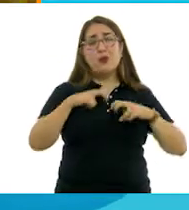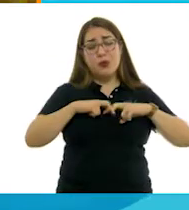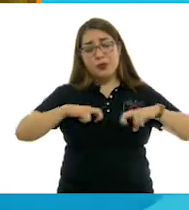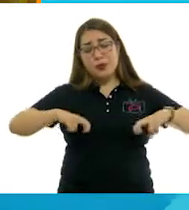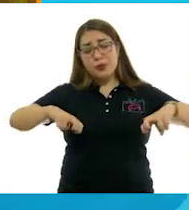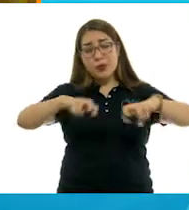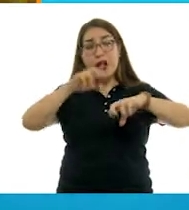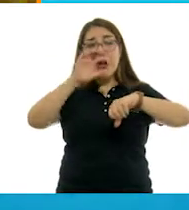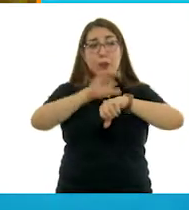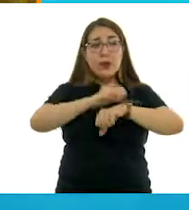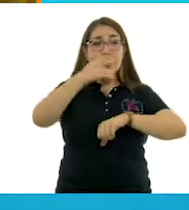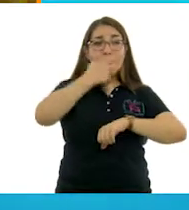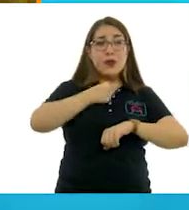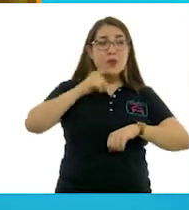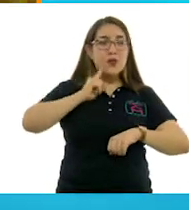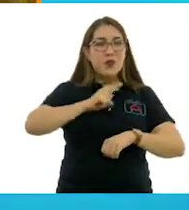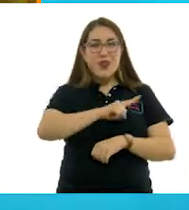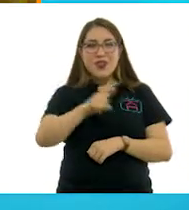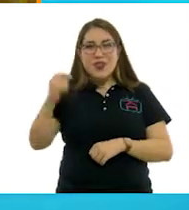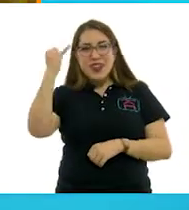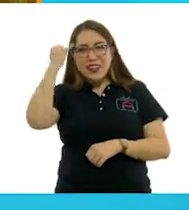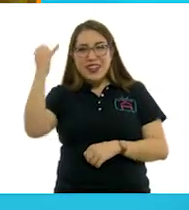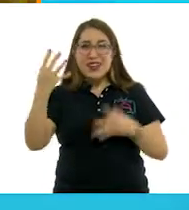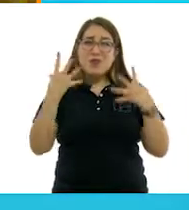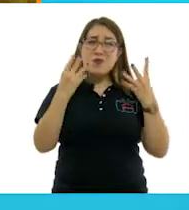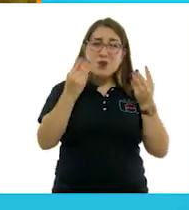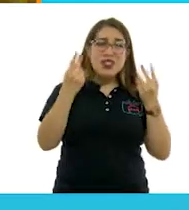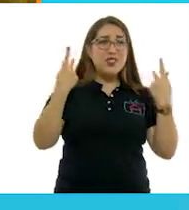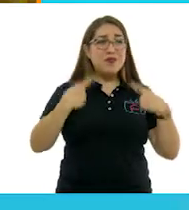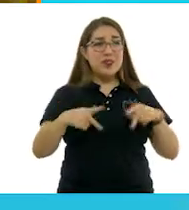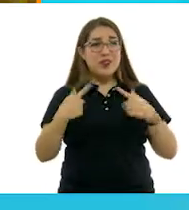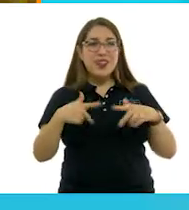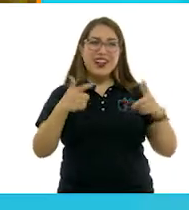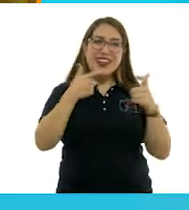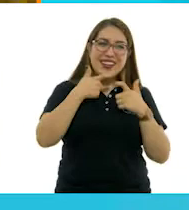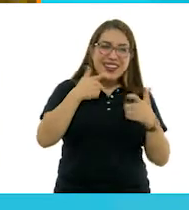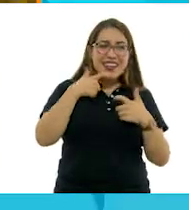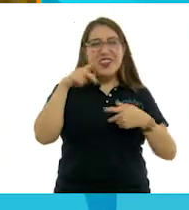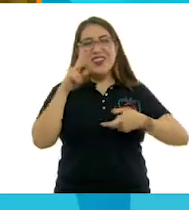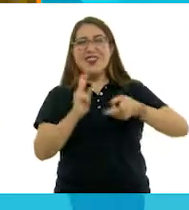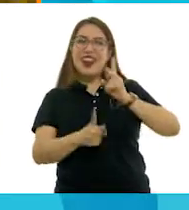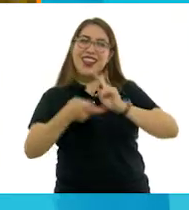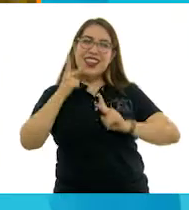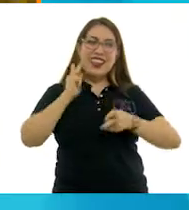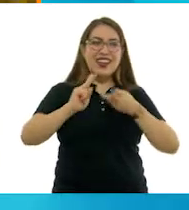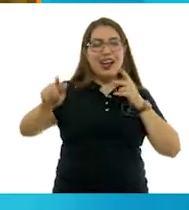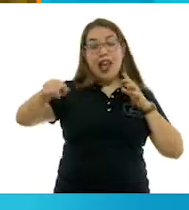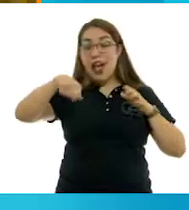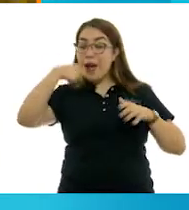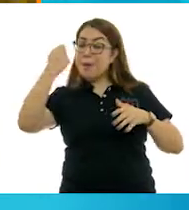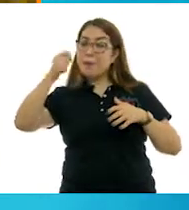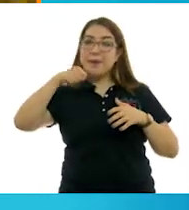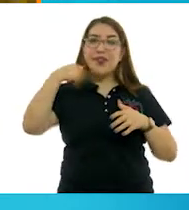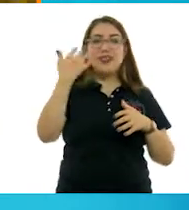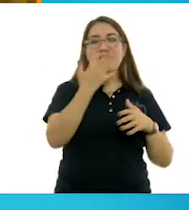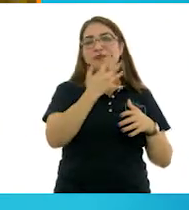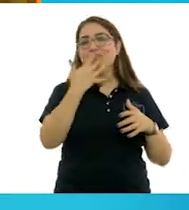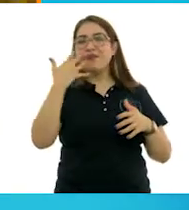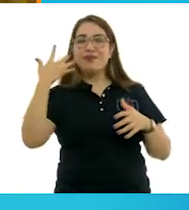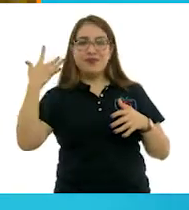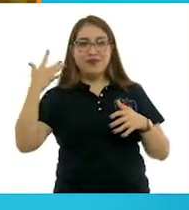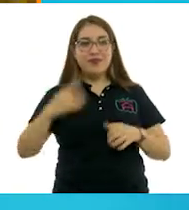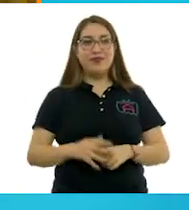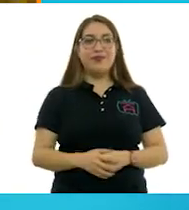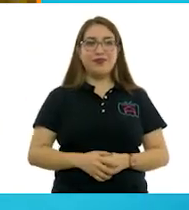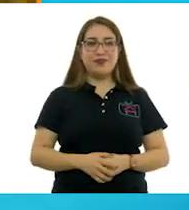pueden imaginar a tantas personas riendo, platicando y llevando la cuchara de arriba para abajo mientras comíamos deliciosos